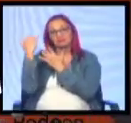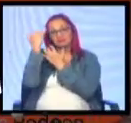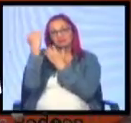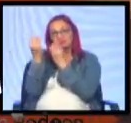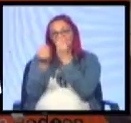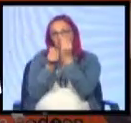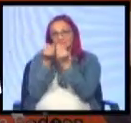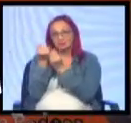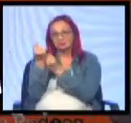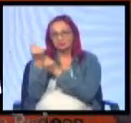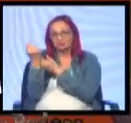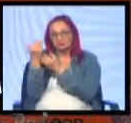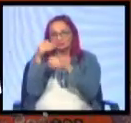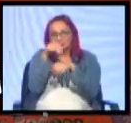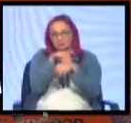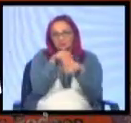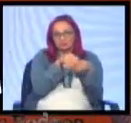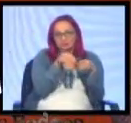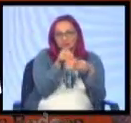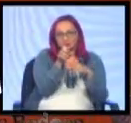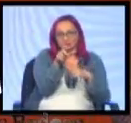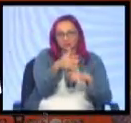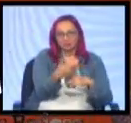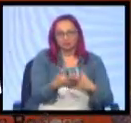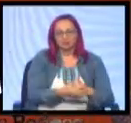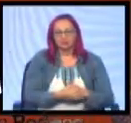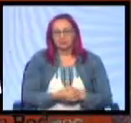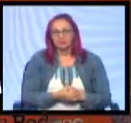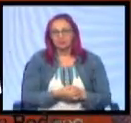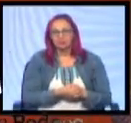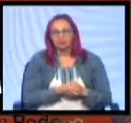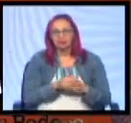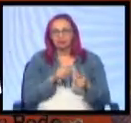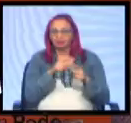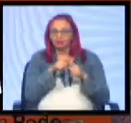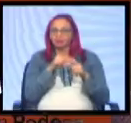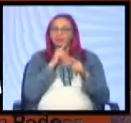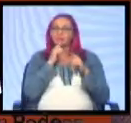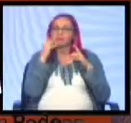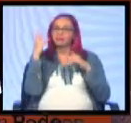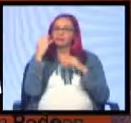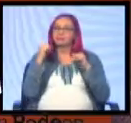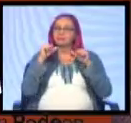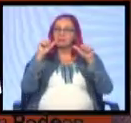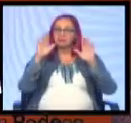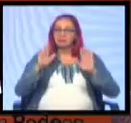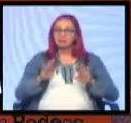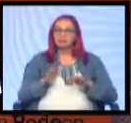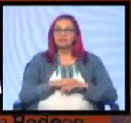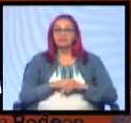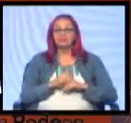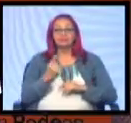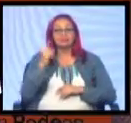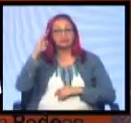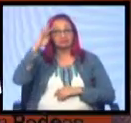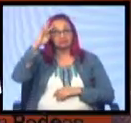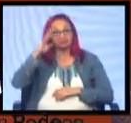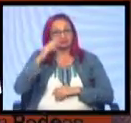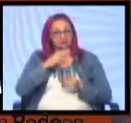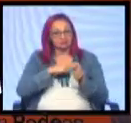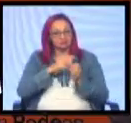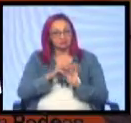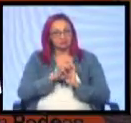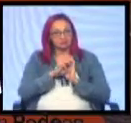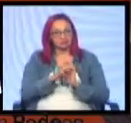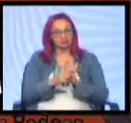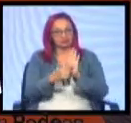plata pudiera llegar a las organizaciones sociales, eso sería maravilloso. Solo imagínese que los hospitales, por